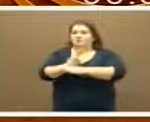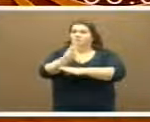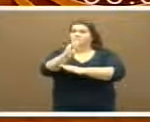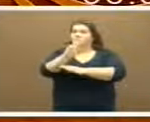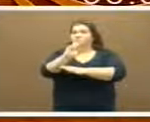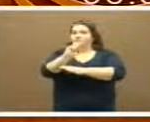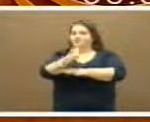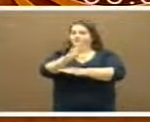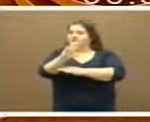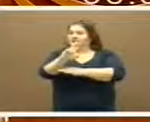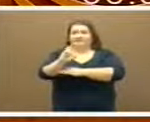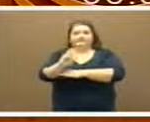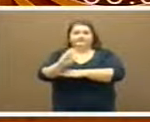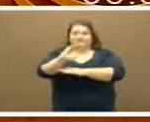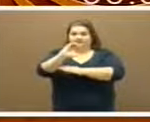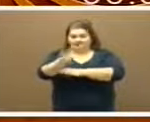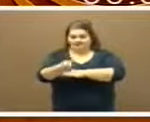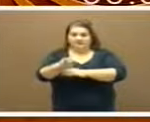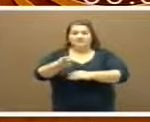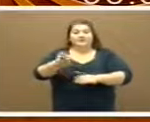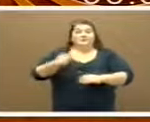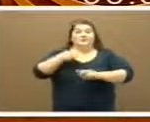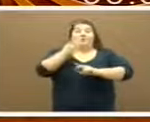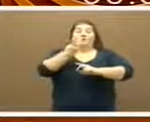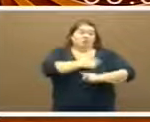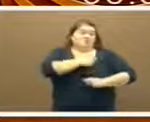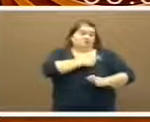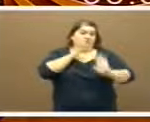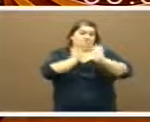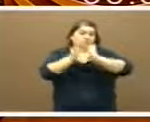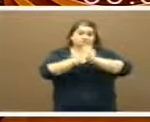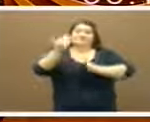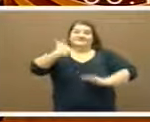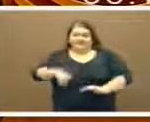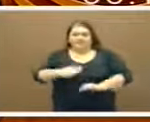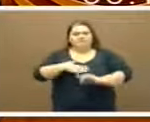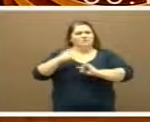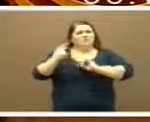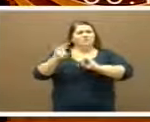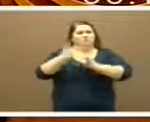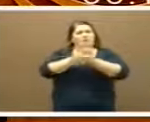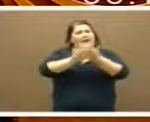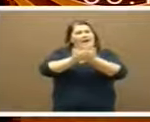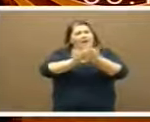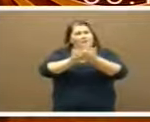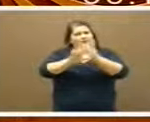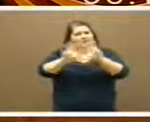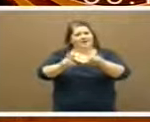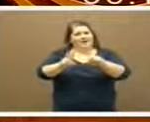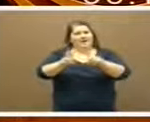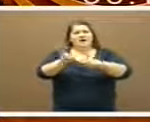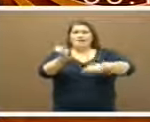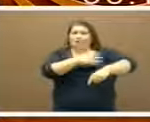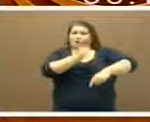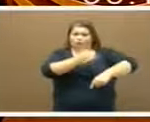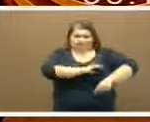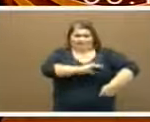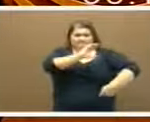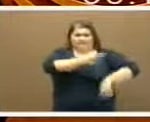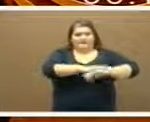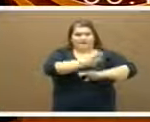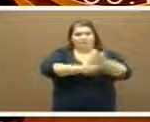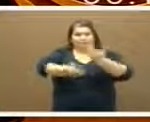PRESCRES, decirle que ya se lo dijimos en la propia comisión, el planteamiento que usted hace y lo motiva en el incremento de fondos para poder desarrollar más proyectos